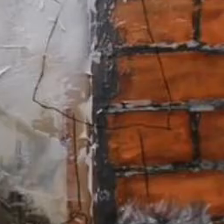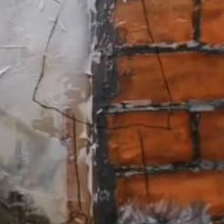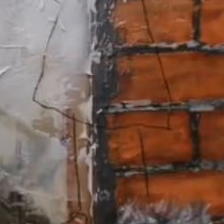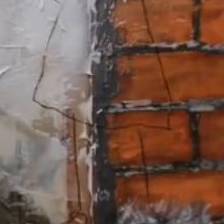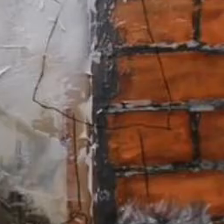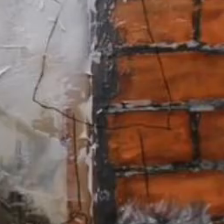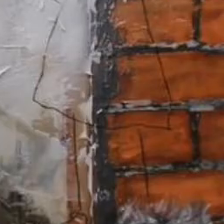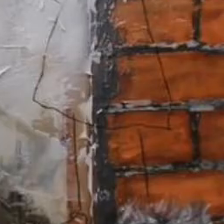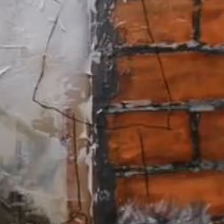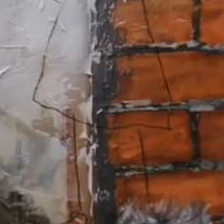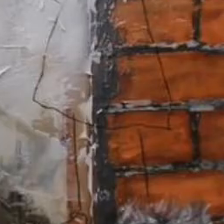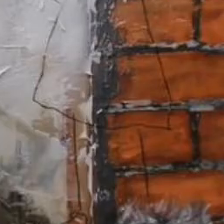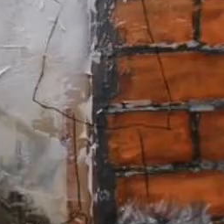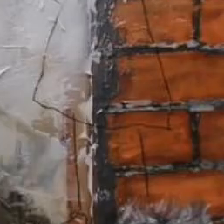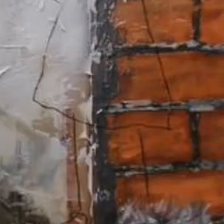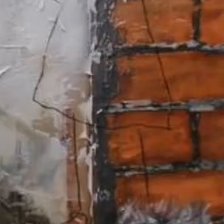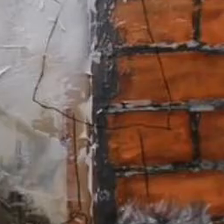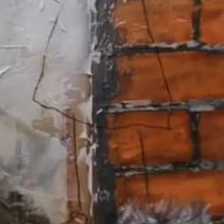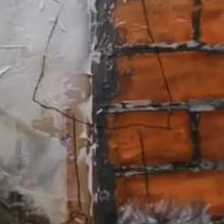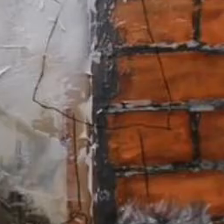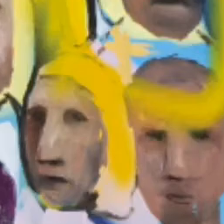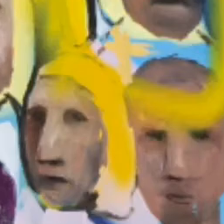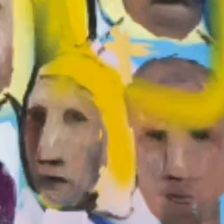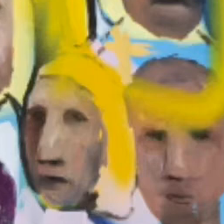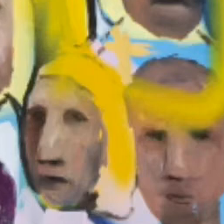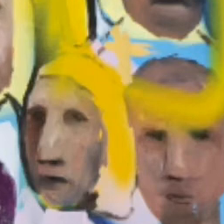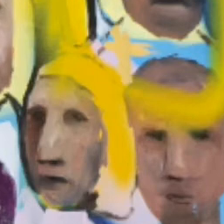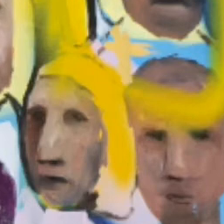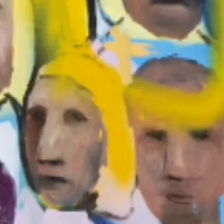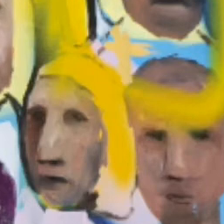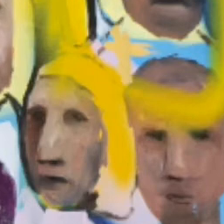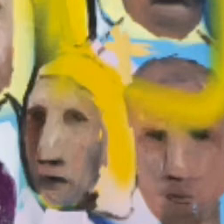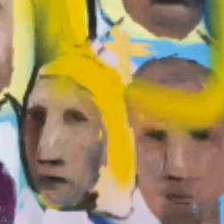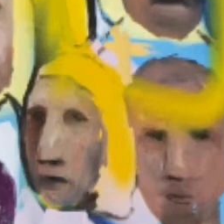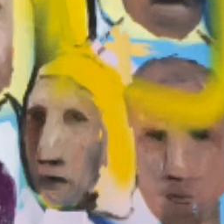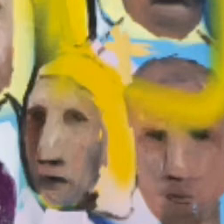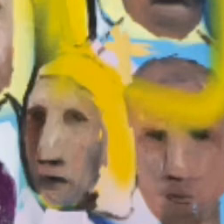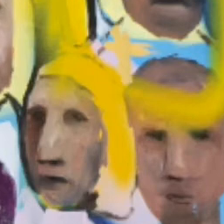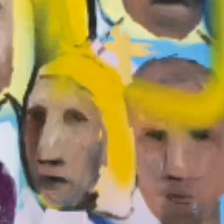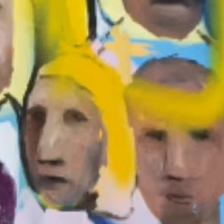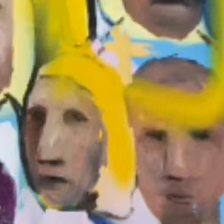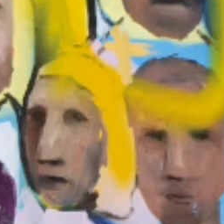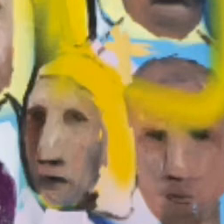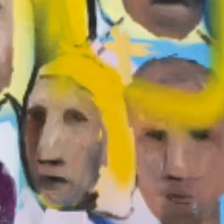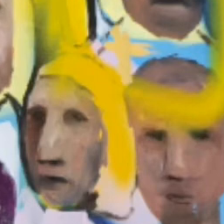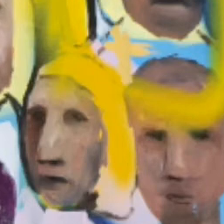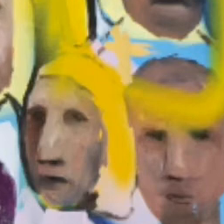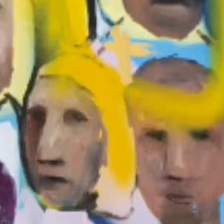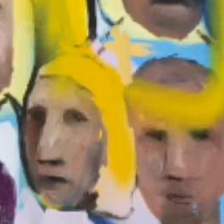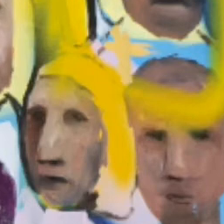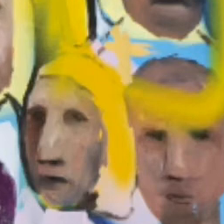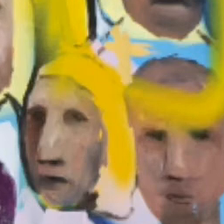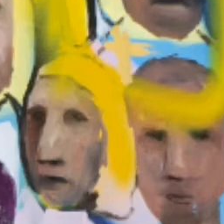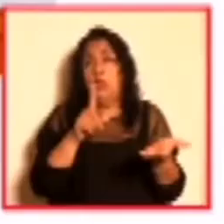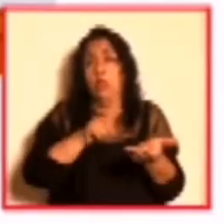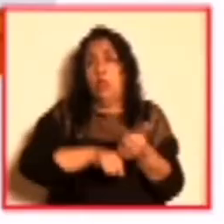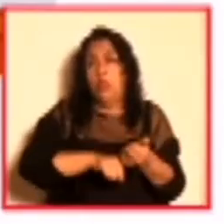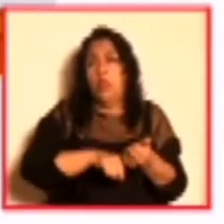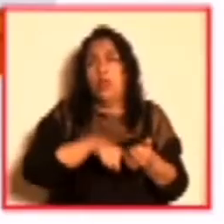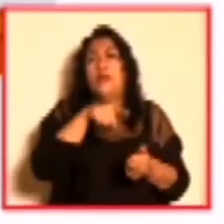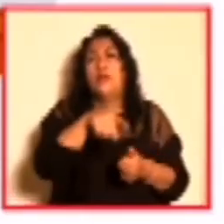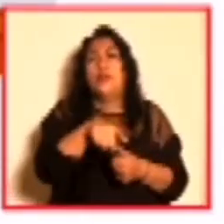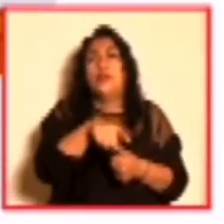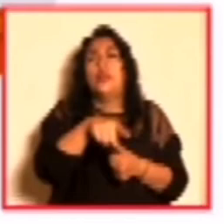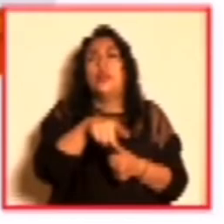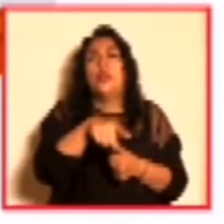como todas estas expresiones y que tienen muchísimo colorido. En esta pieza de Los sueños de Ramona, El